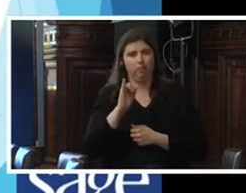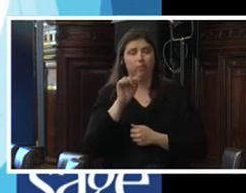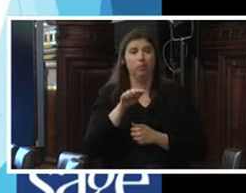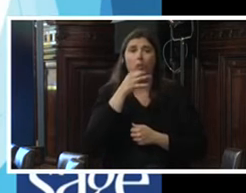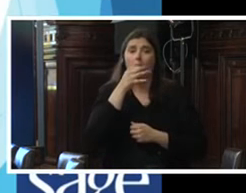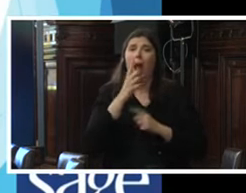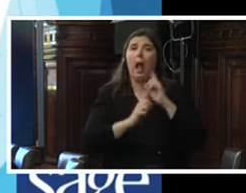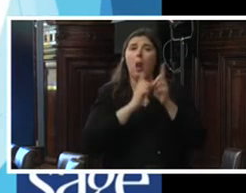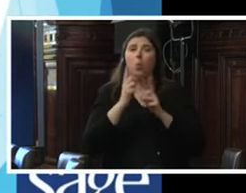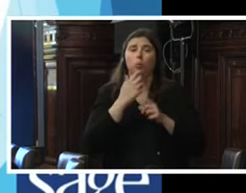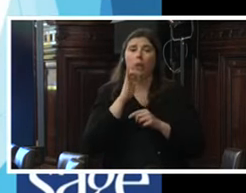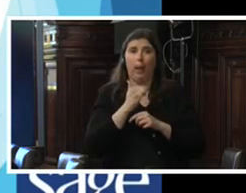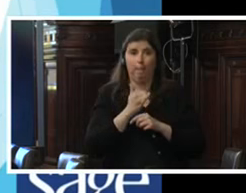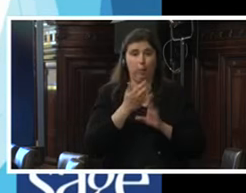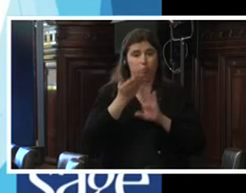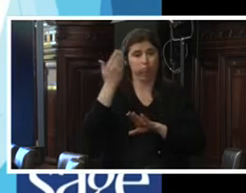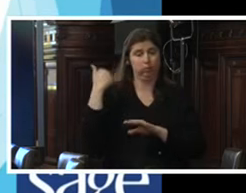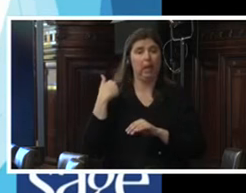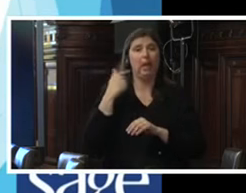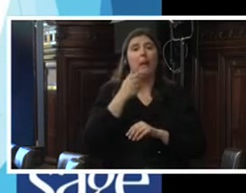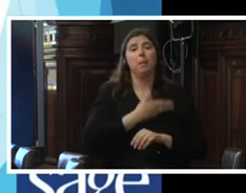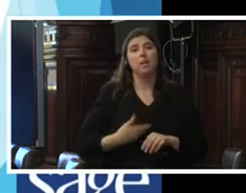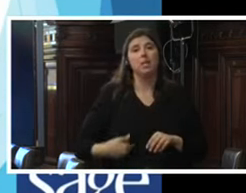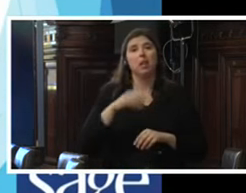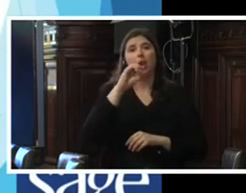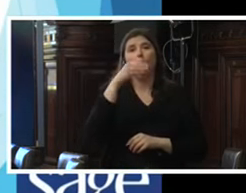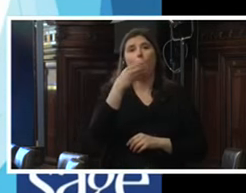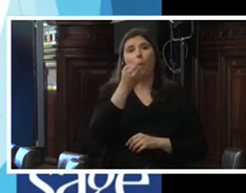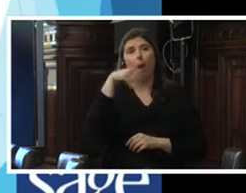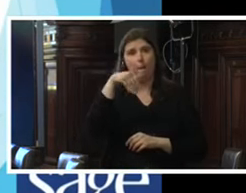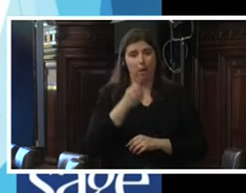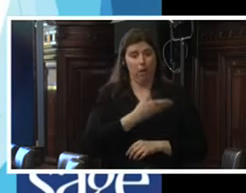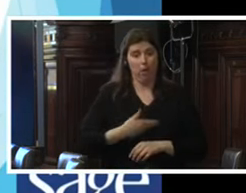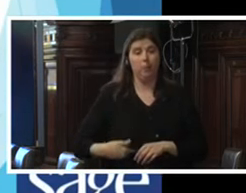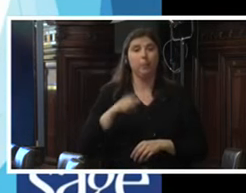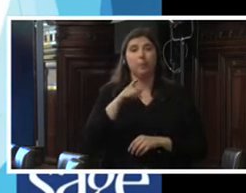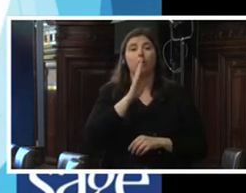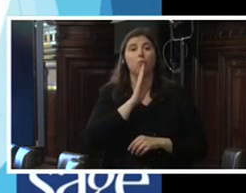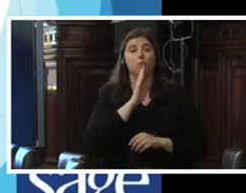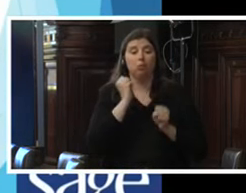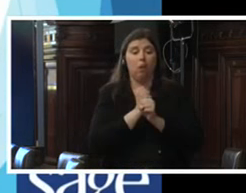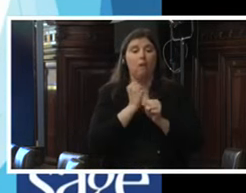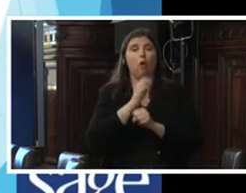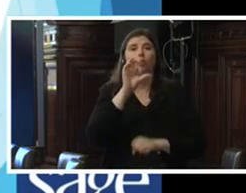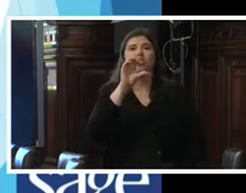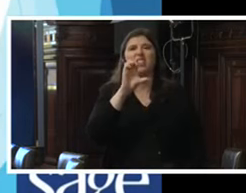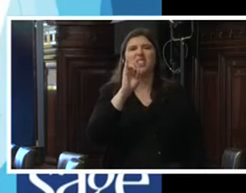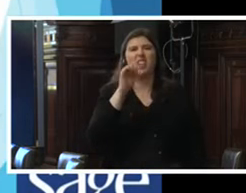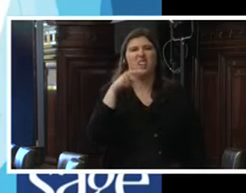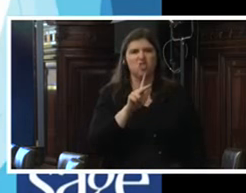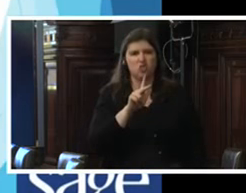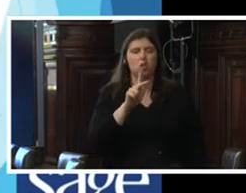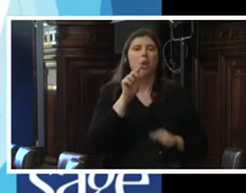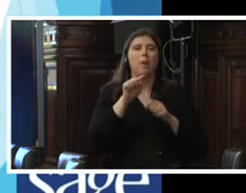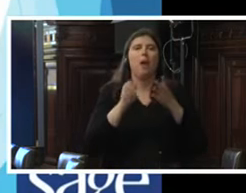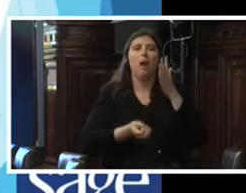en falso liu es cabalmente with safety crisanta international research centre en el dividendo